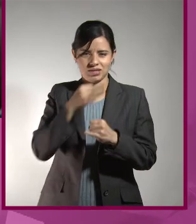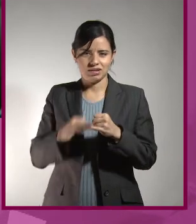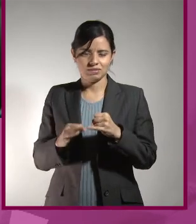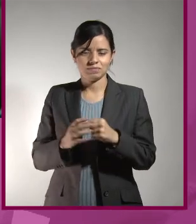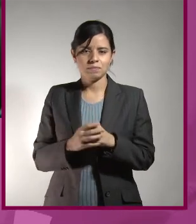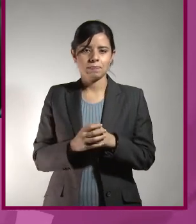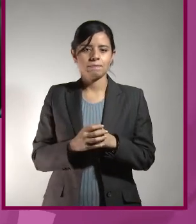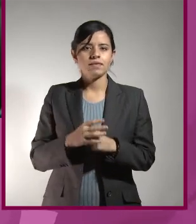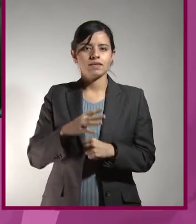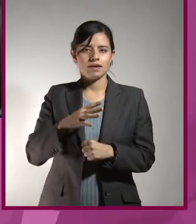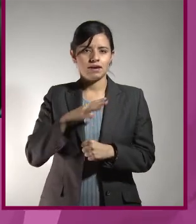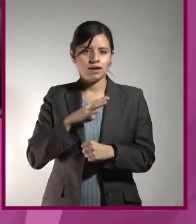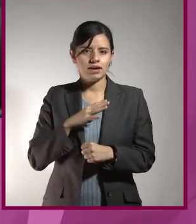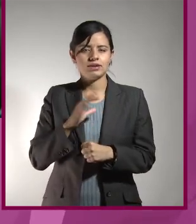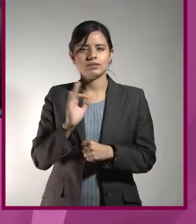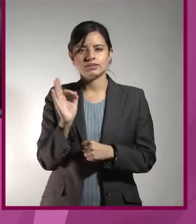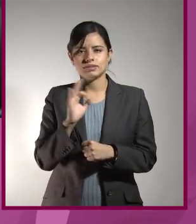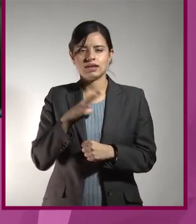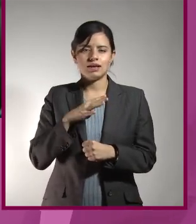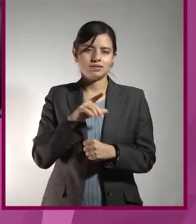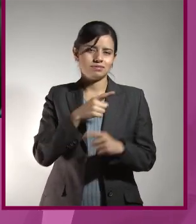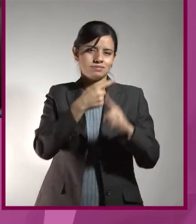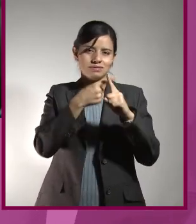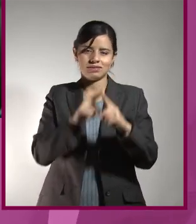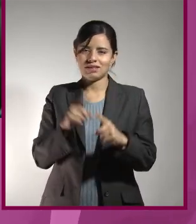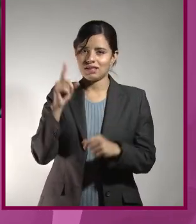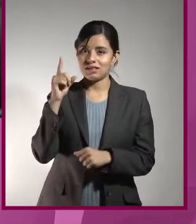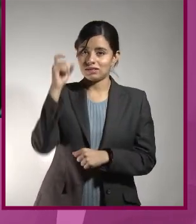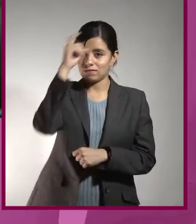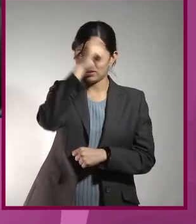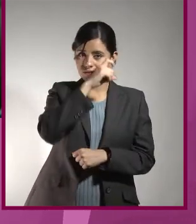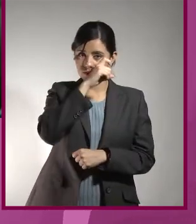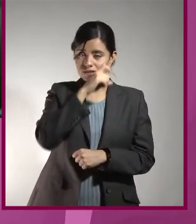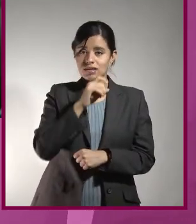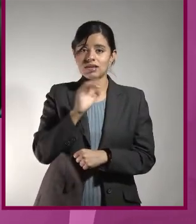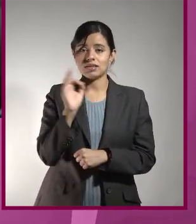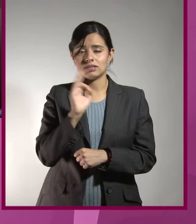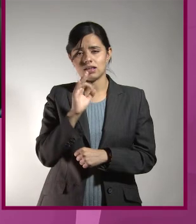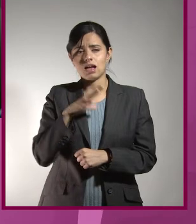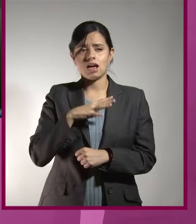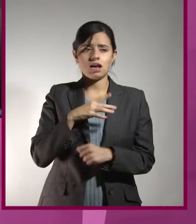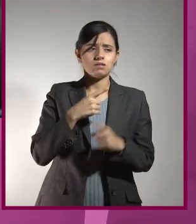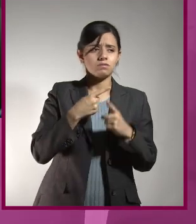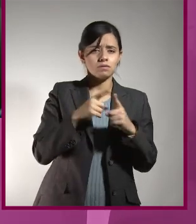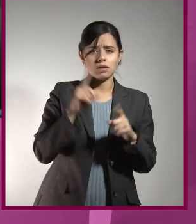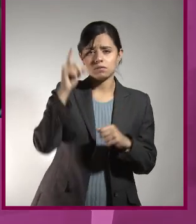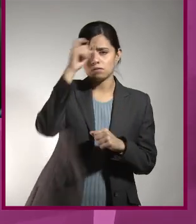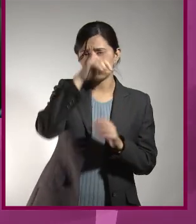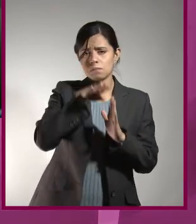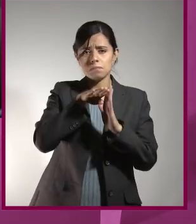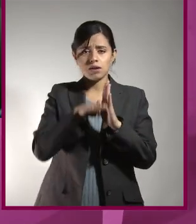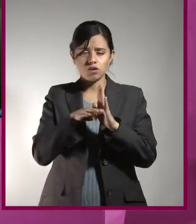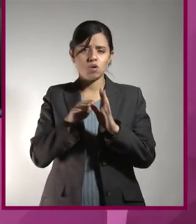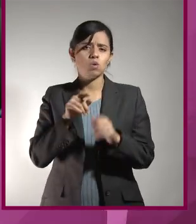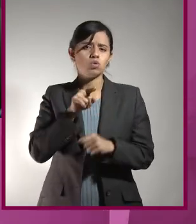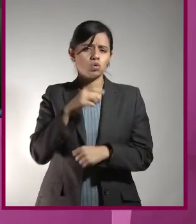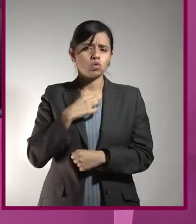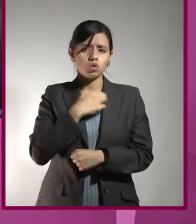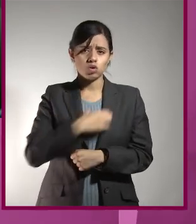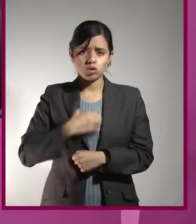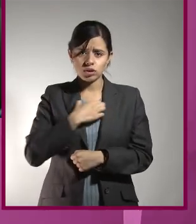Finalmente, hay y habrán momentos difíciles, momentos menos difíciles, momentos de